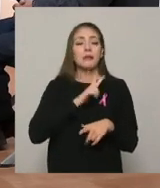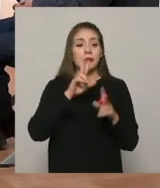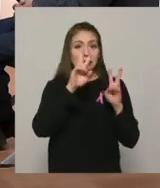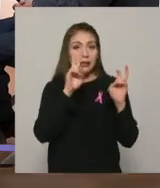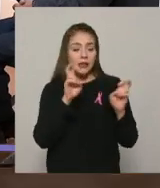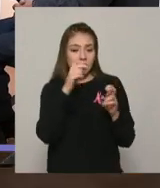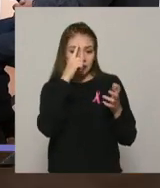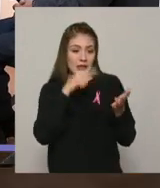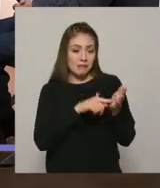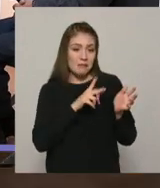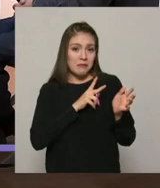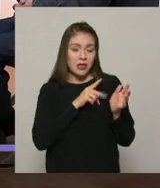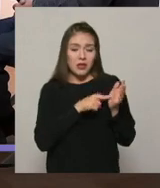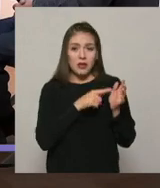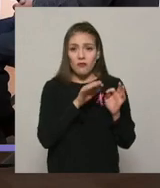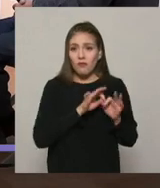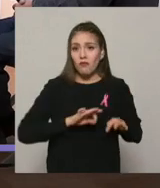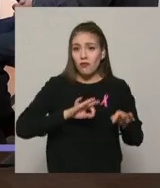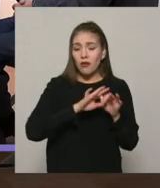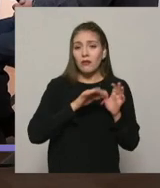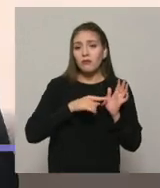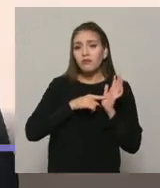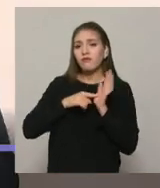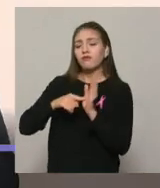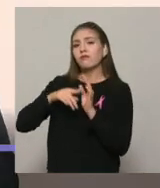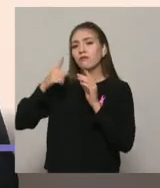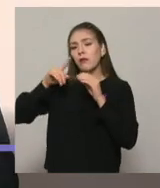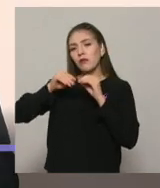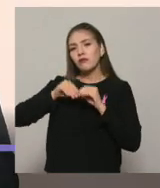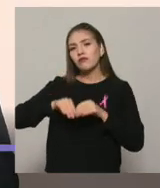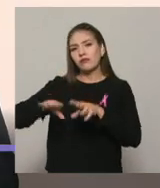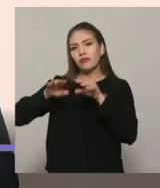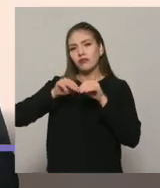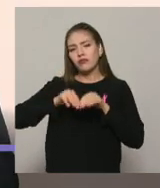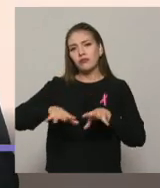consideramos importantes en los pocos